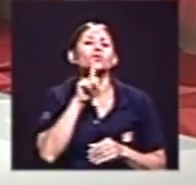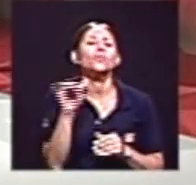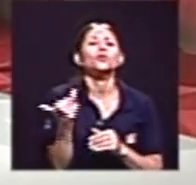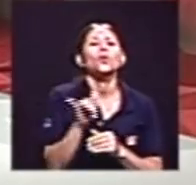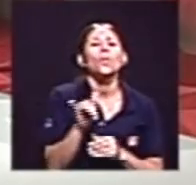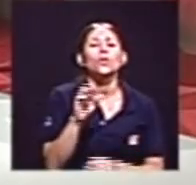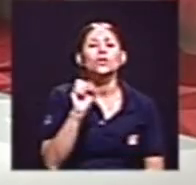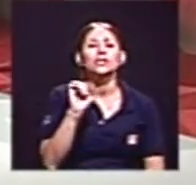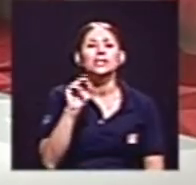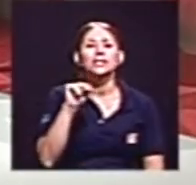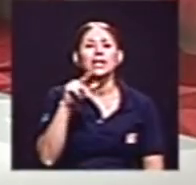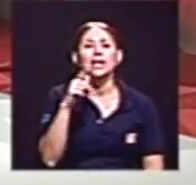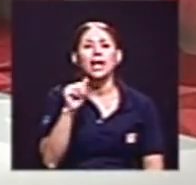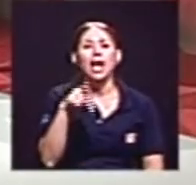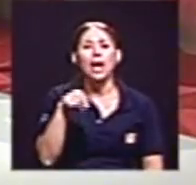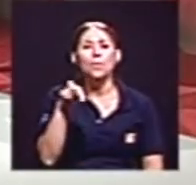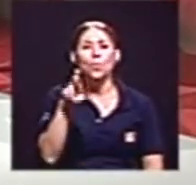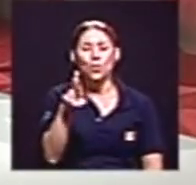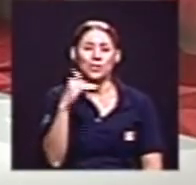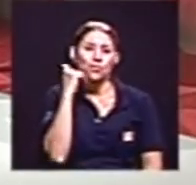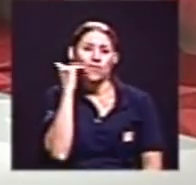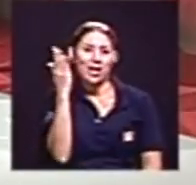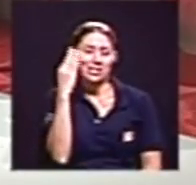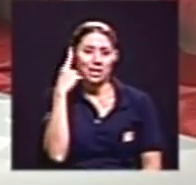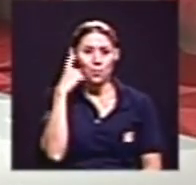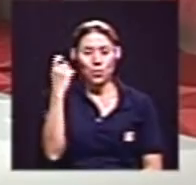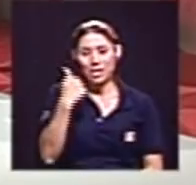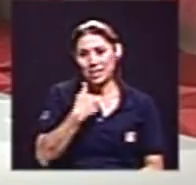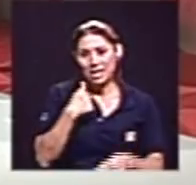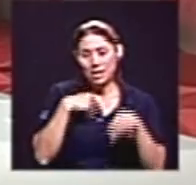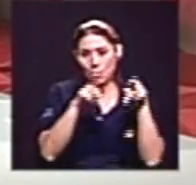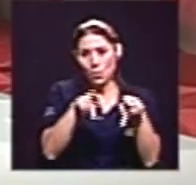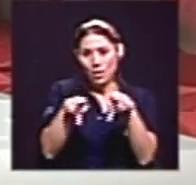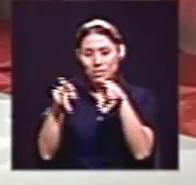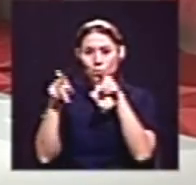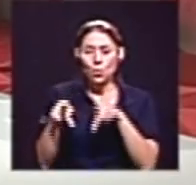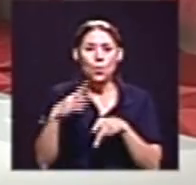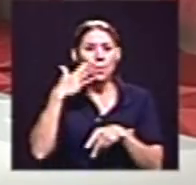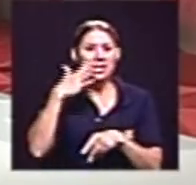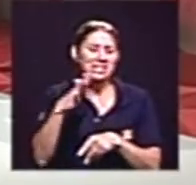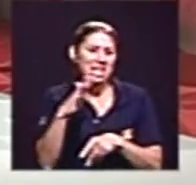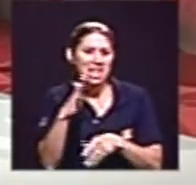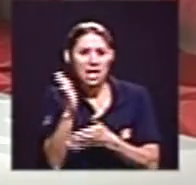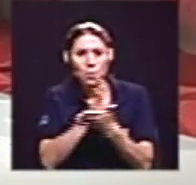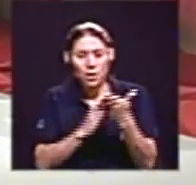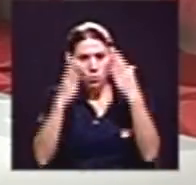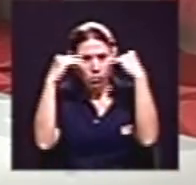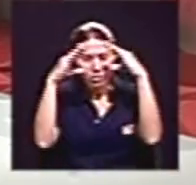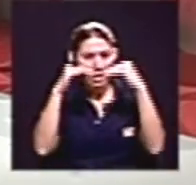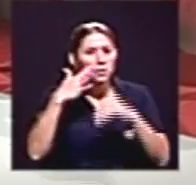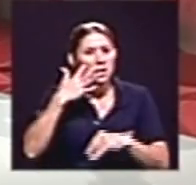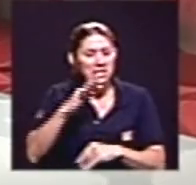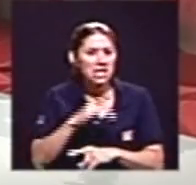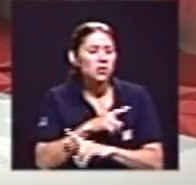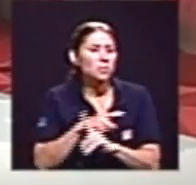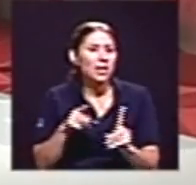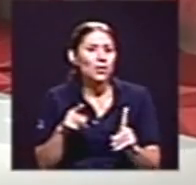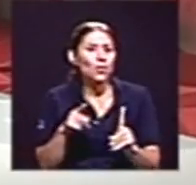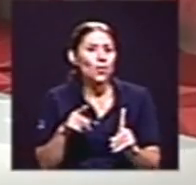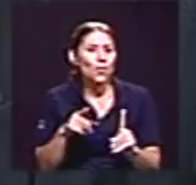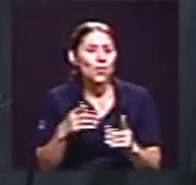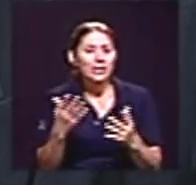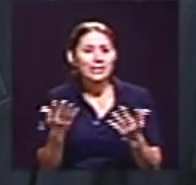porque aunque tenga una población muy parecida y 2 que 3 datos que se parezcan, hasta ahí llega la semejanza. Pero